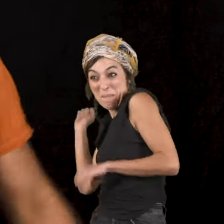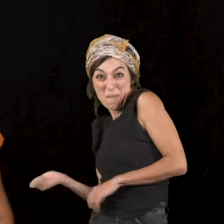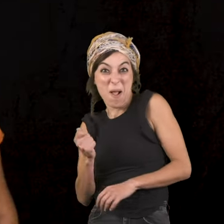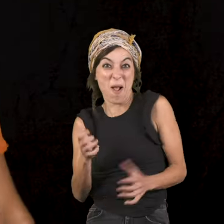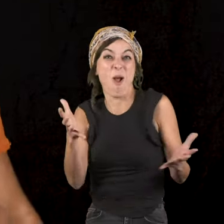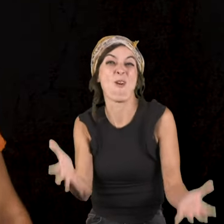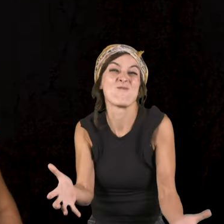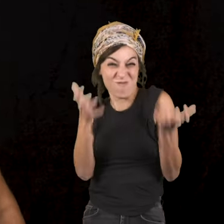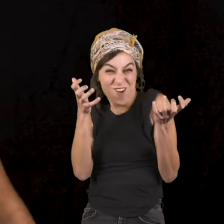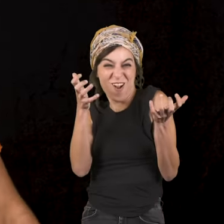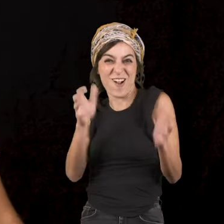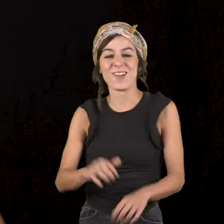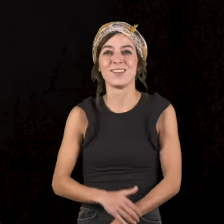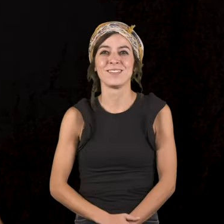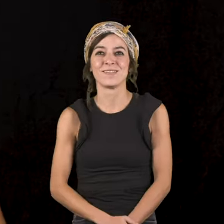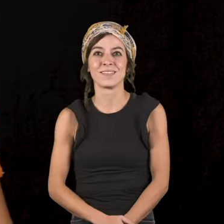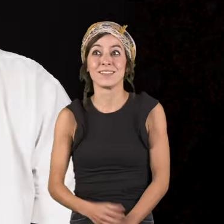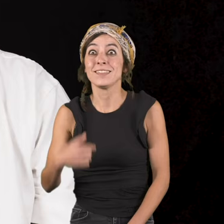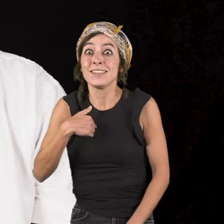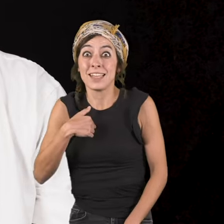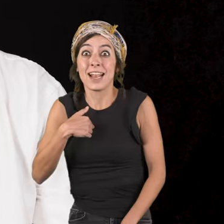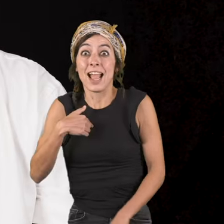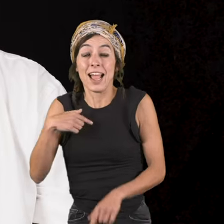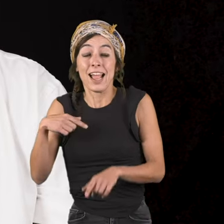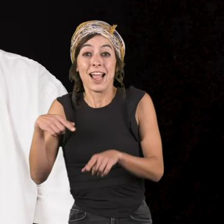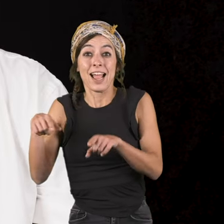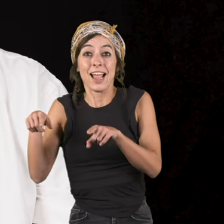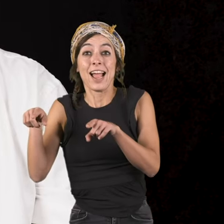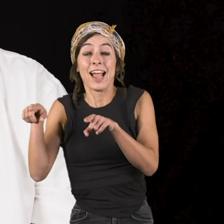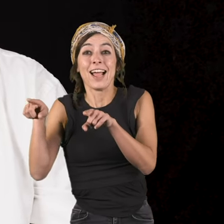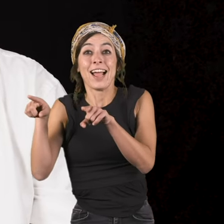Palaz jolastea eta irabaztea. Nire